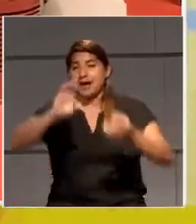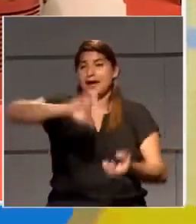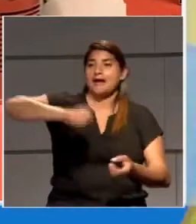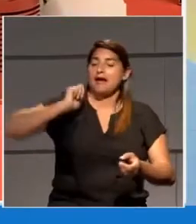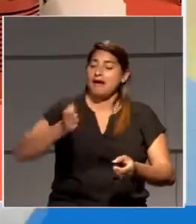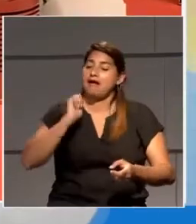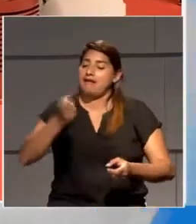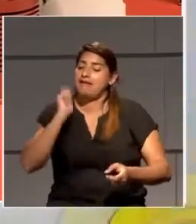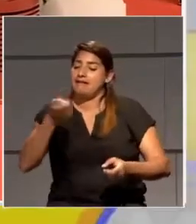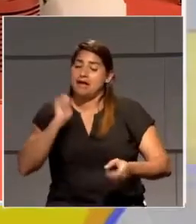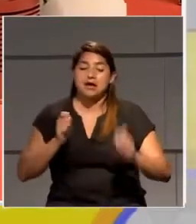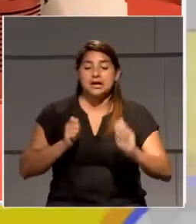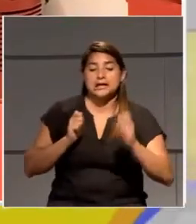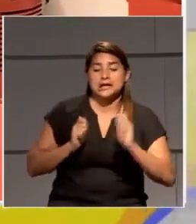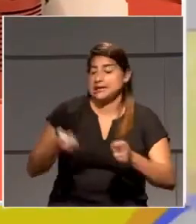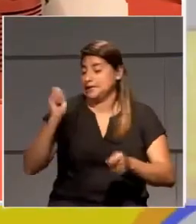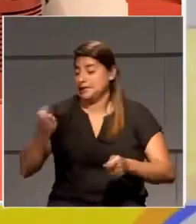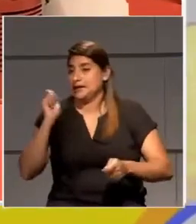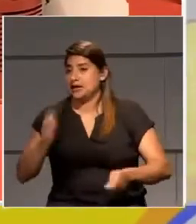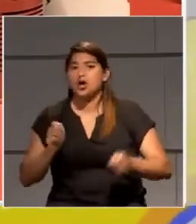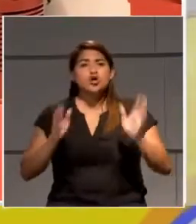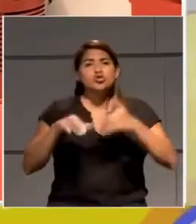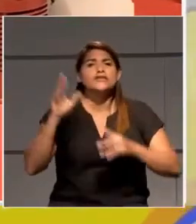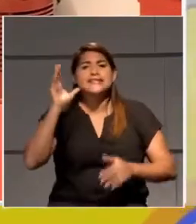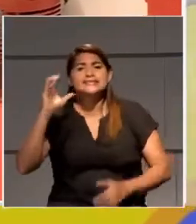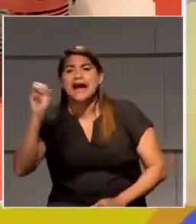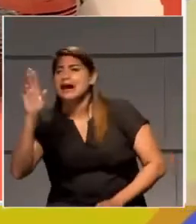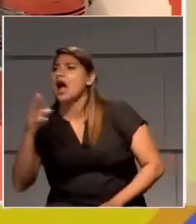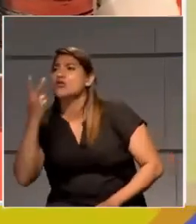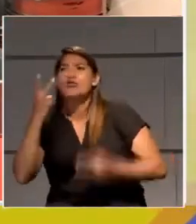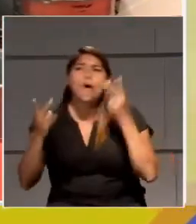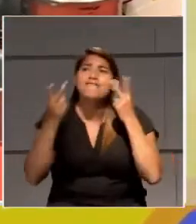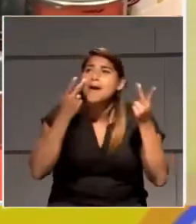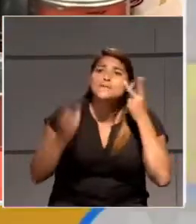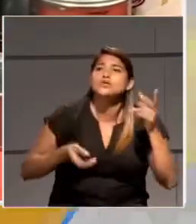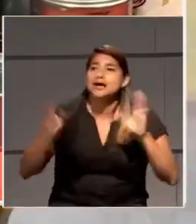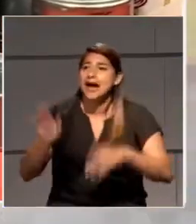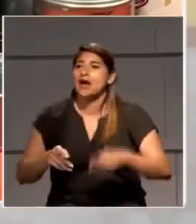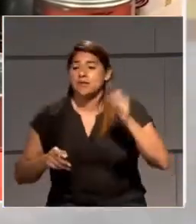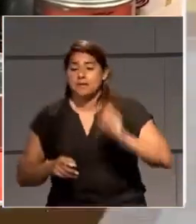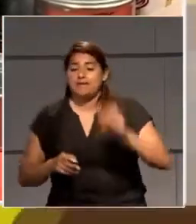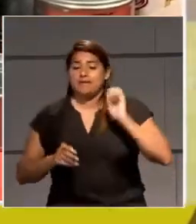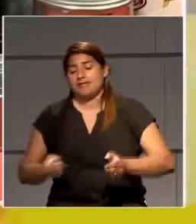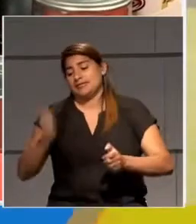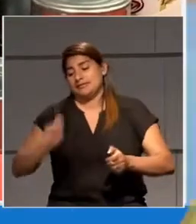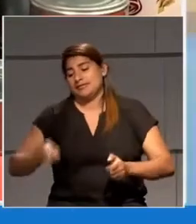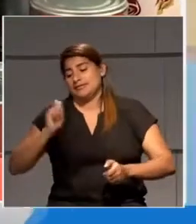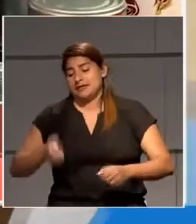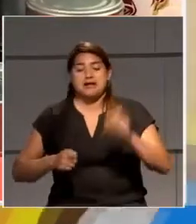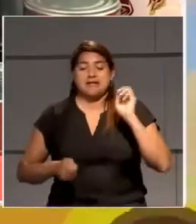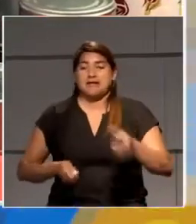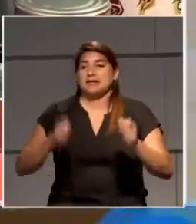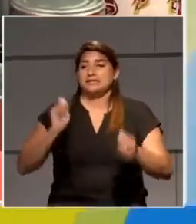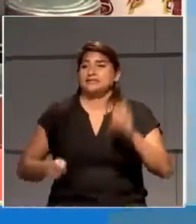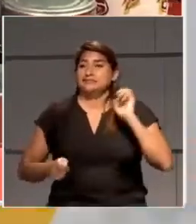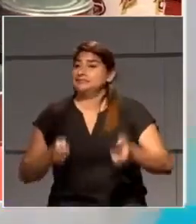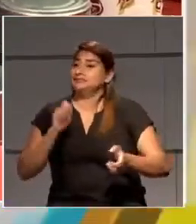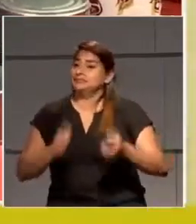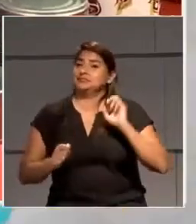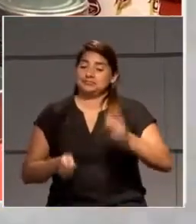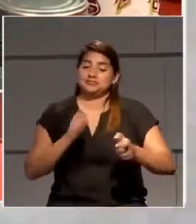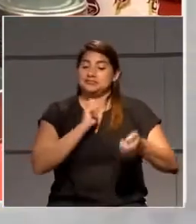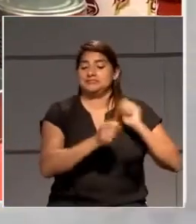tan, tan, tan, tan, tan, tan, tan, tan, tan, tan, tan, tan, tan, tan, tan, tan, tan, tan, caro, chiqui,